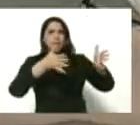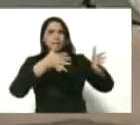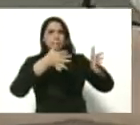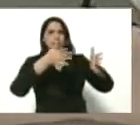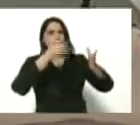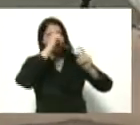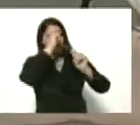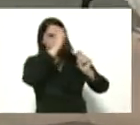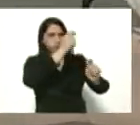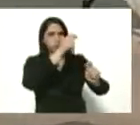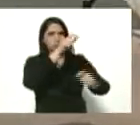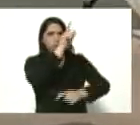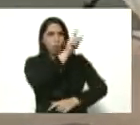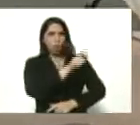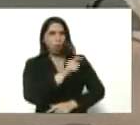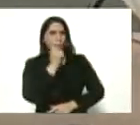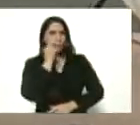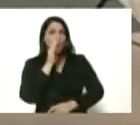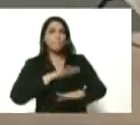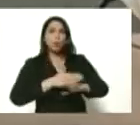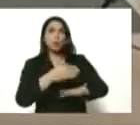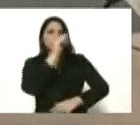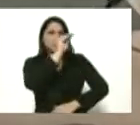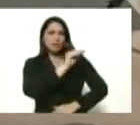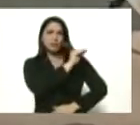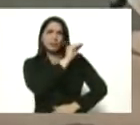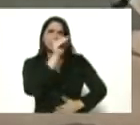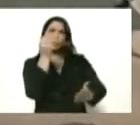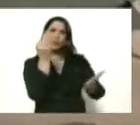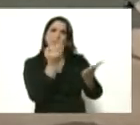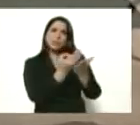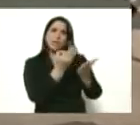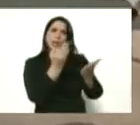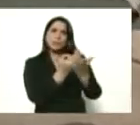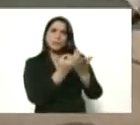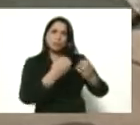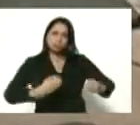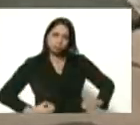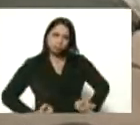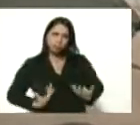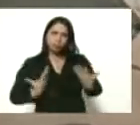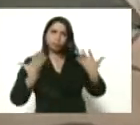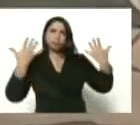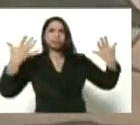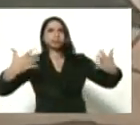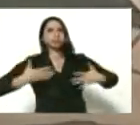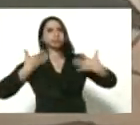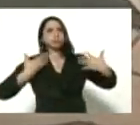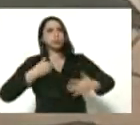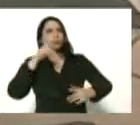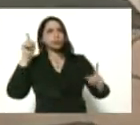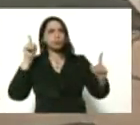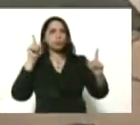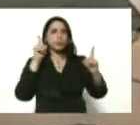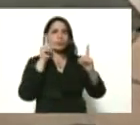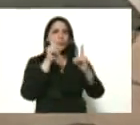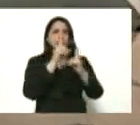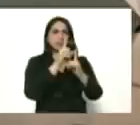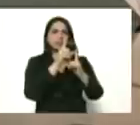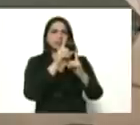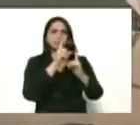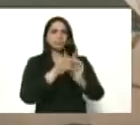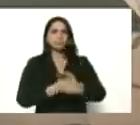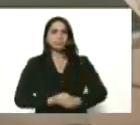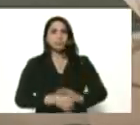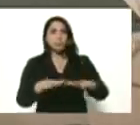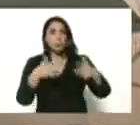él, porque lo has bendecido para siempre, lo llenaste de alegría con tu presencia. Por